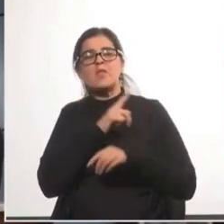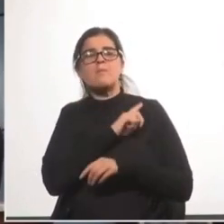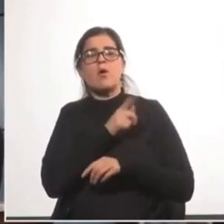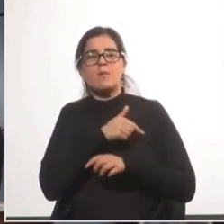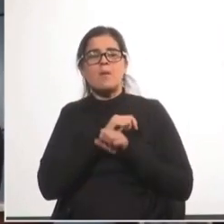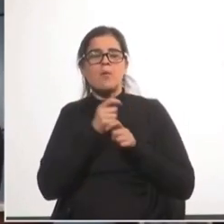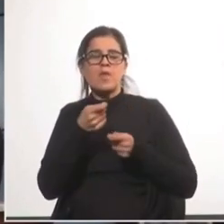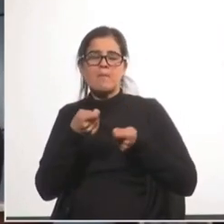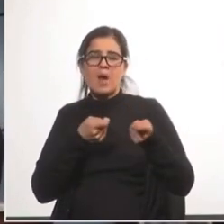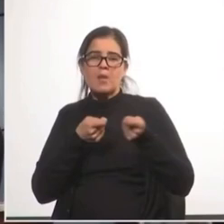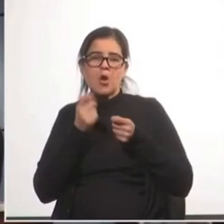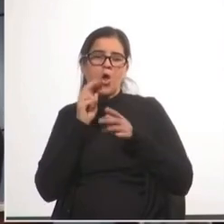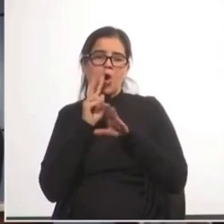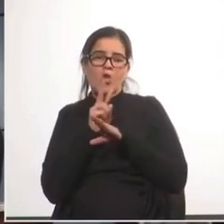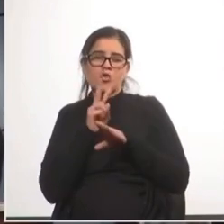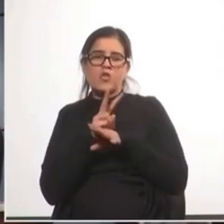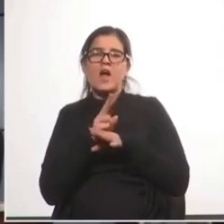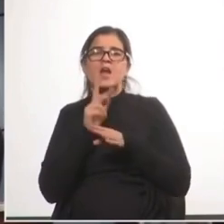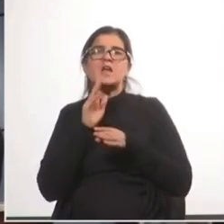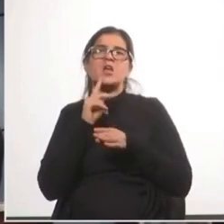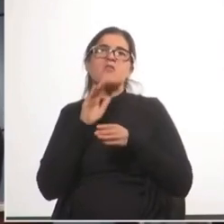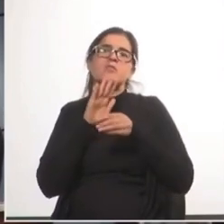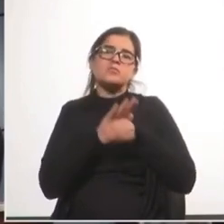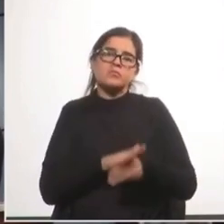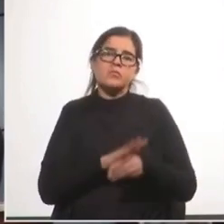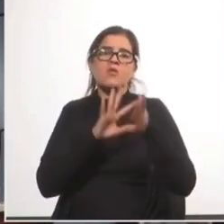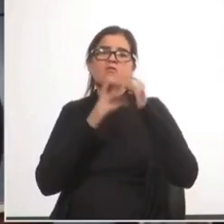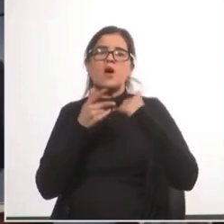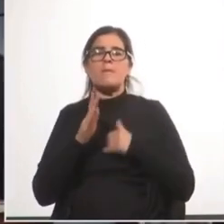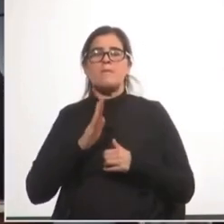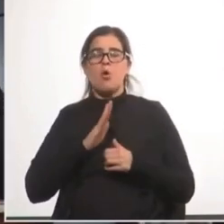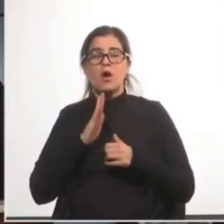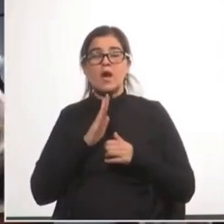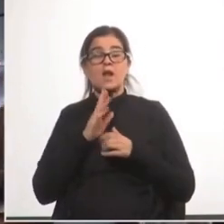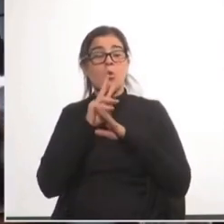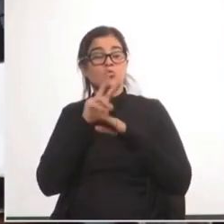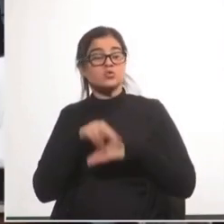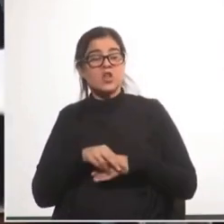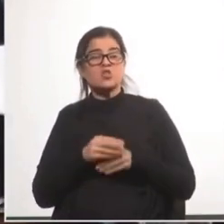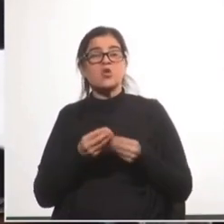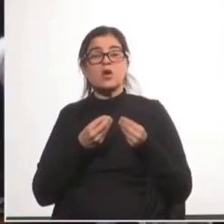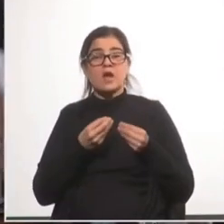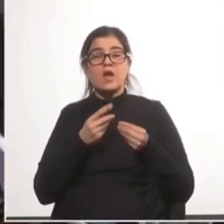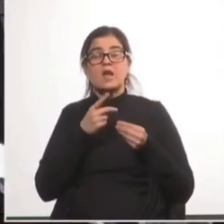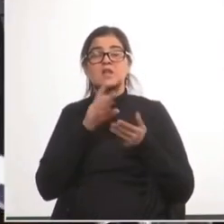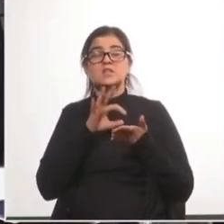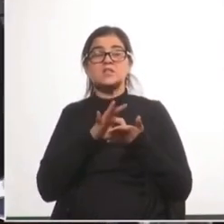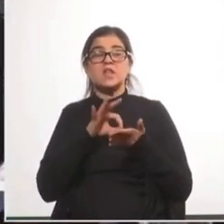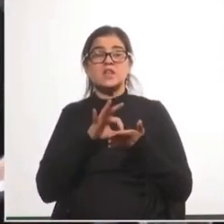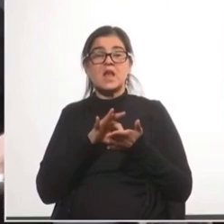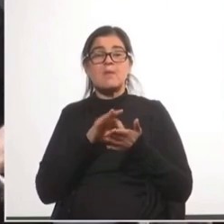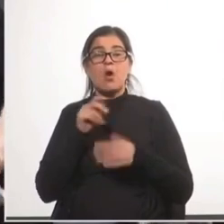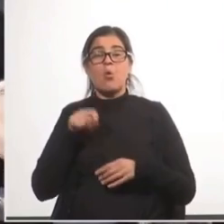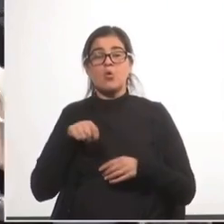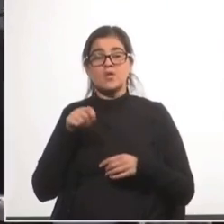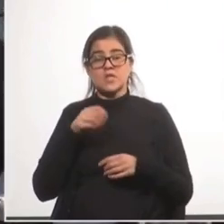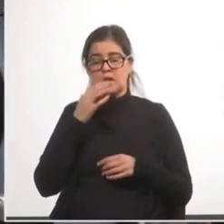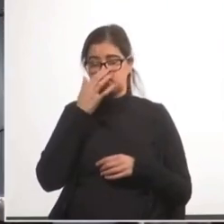para manipular, controlar y dominar a las mujeres, utilizando para ello el sistema